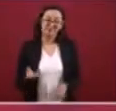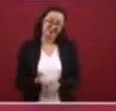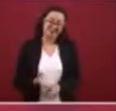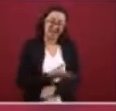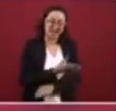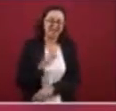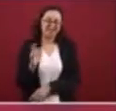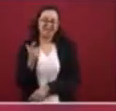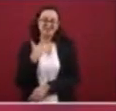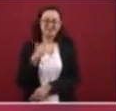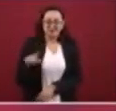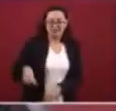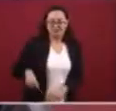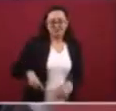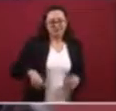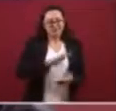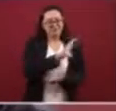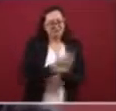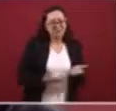Es en buena